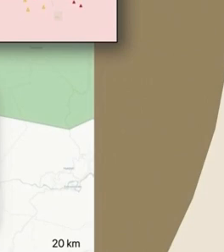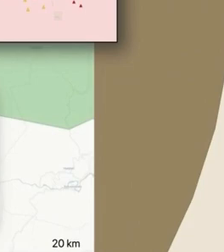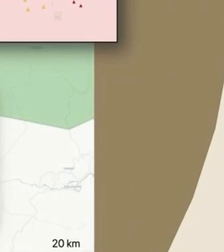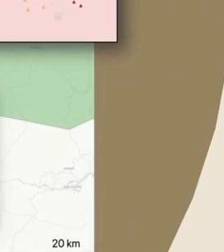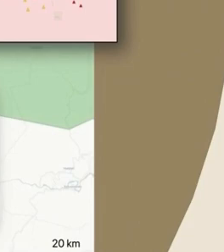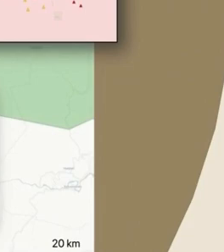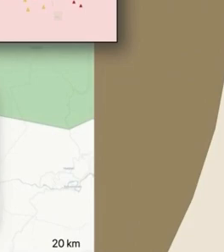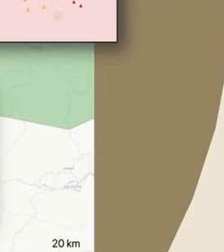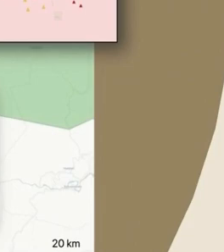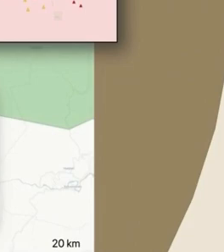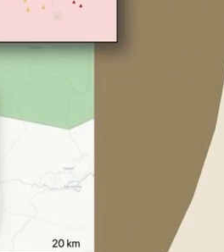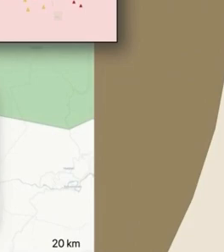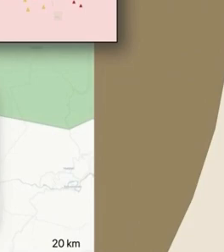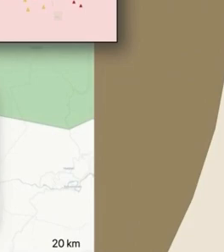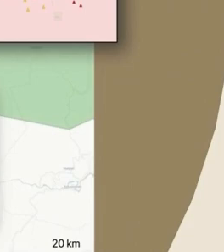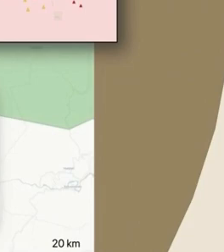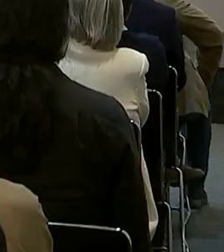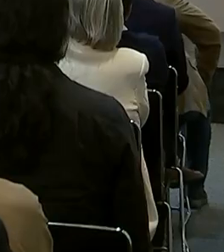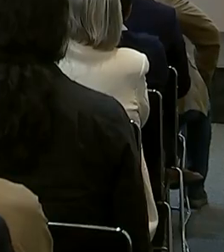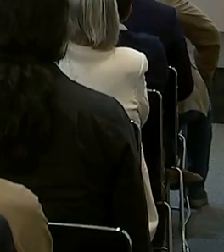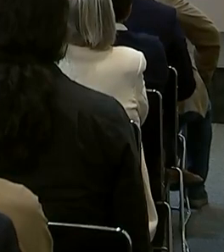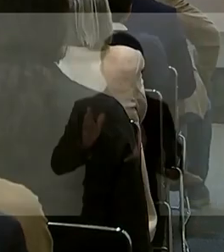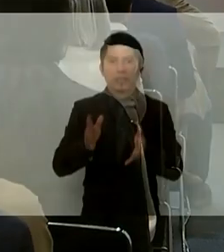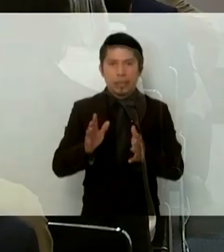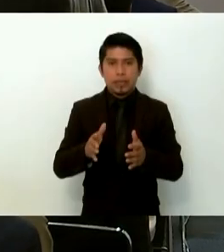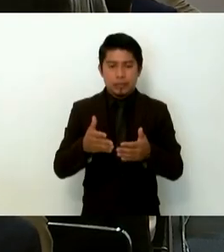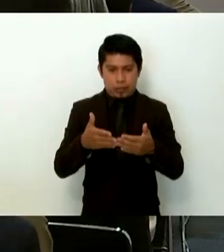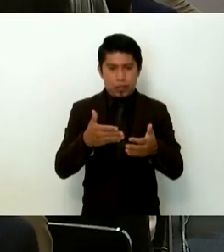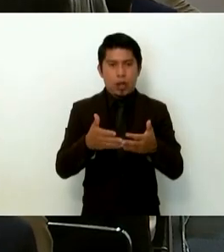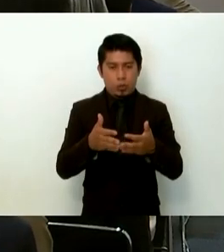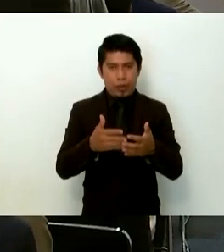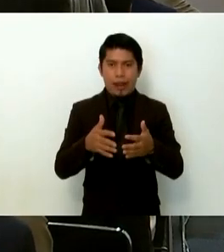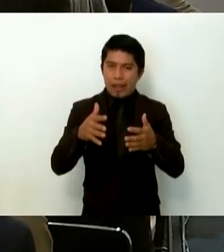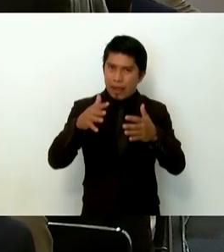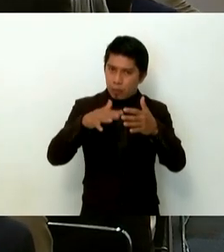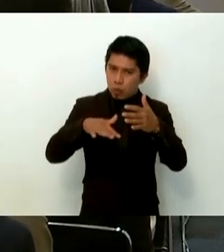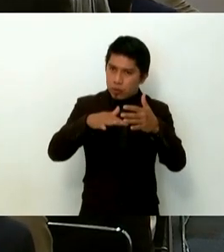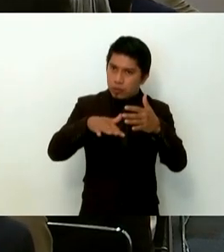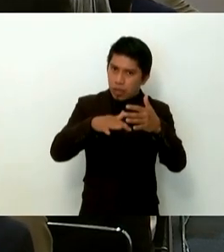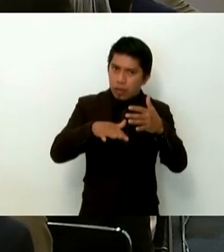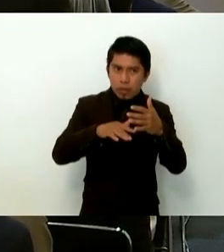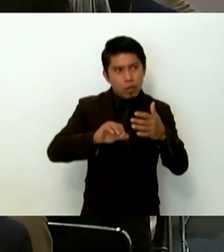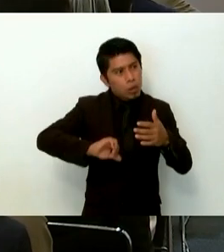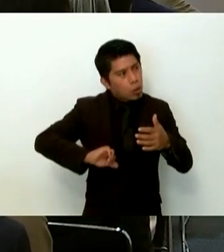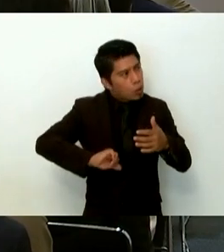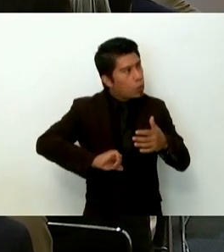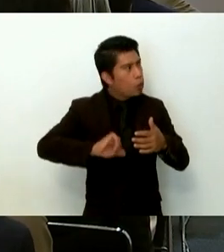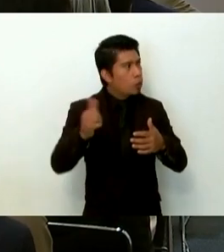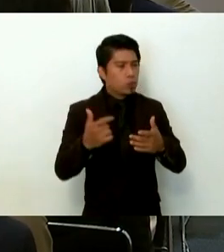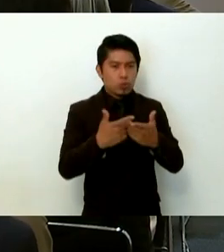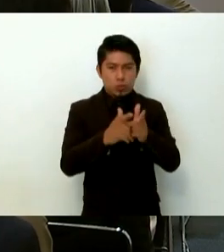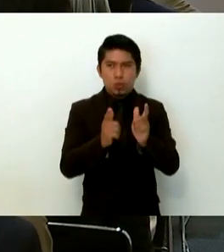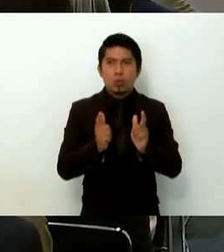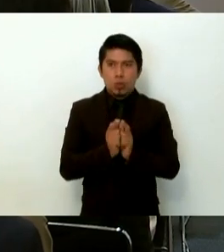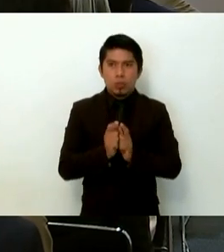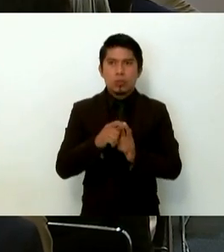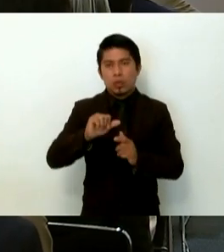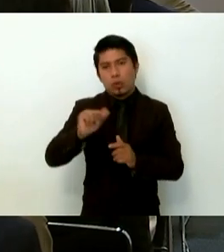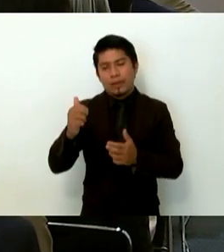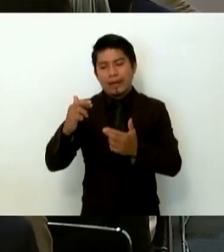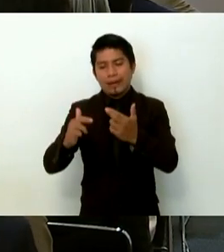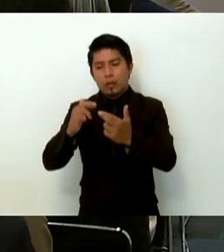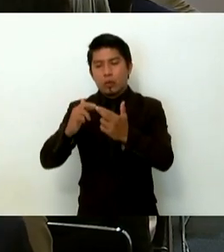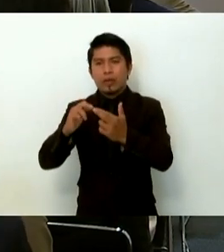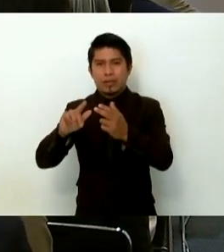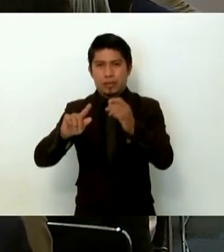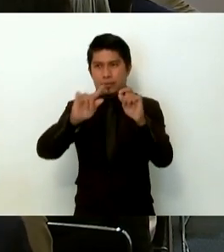centro geo de Conacyt que ya se está utilizando en la búsqueda de otros colectivos y en otras regiones